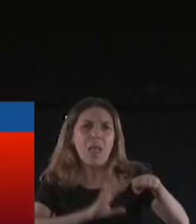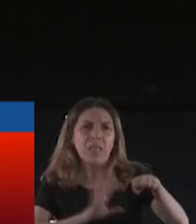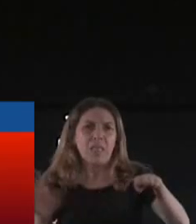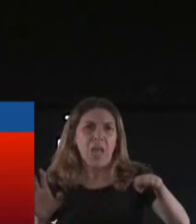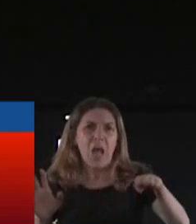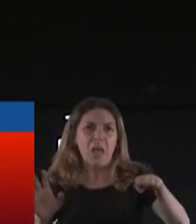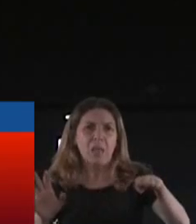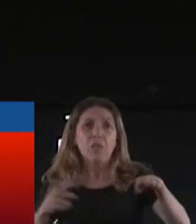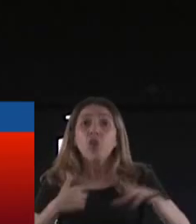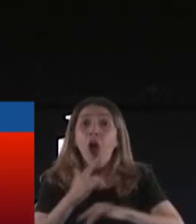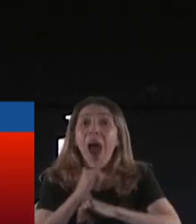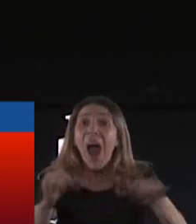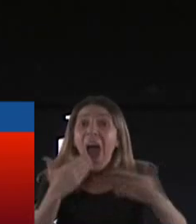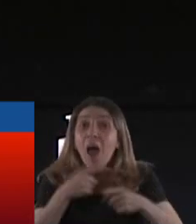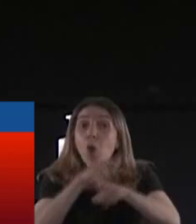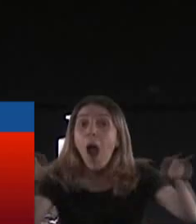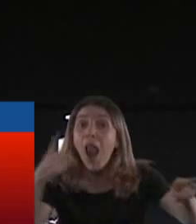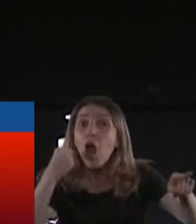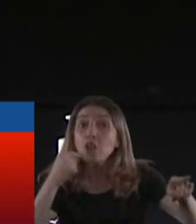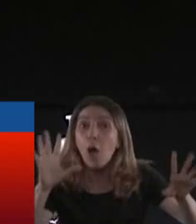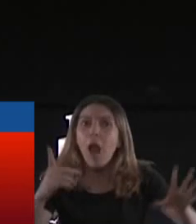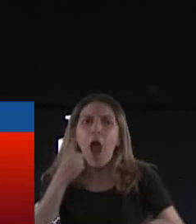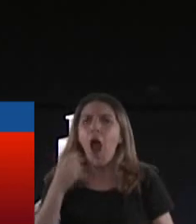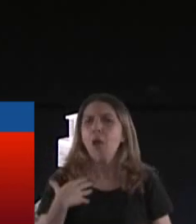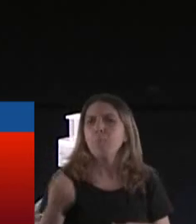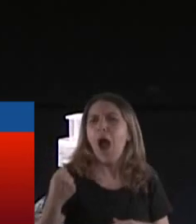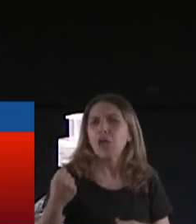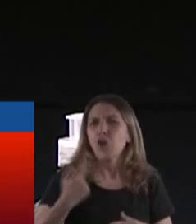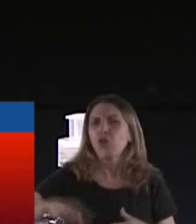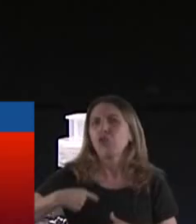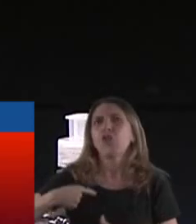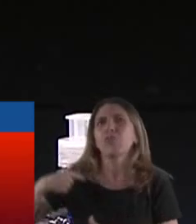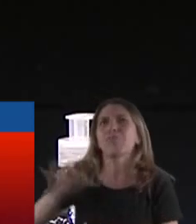digo, porque si tan machos somos, hicimos este mundo.